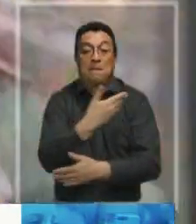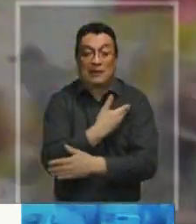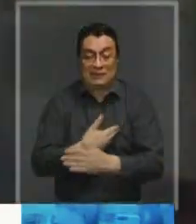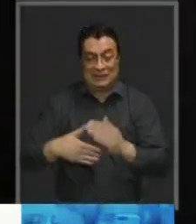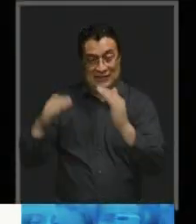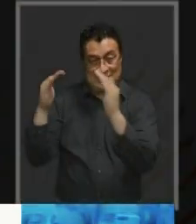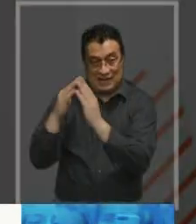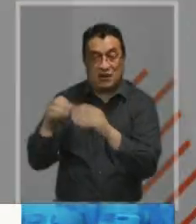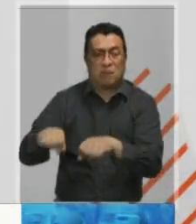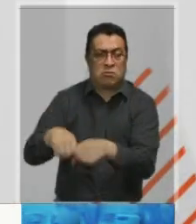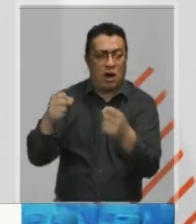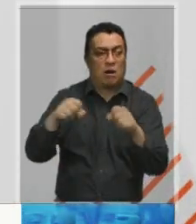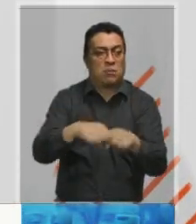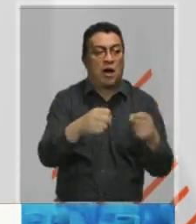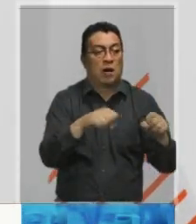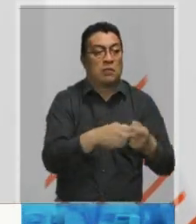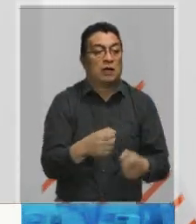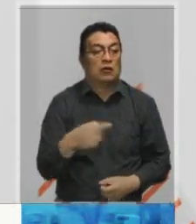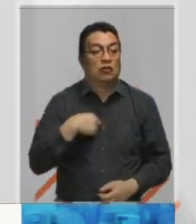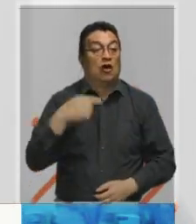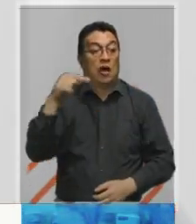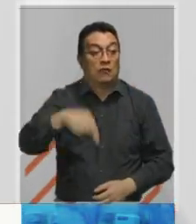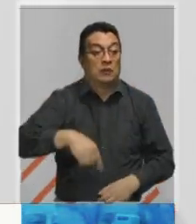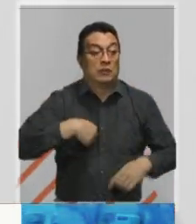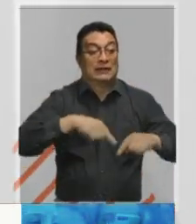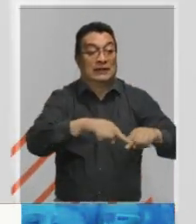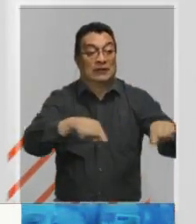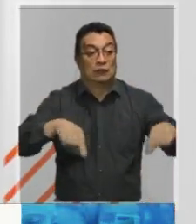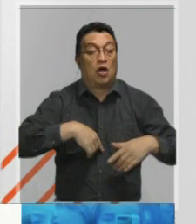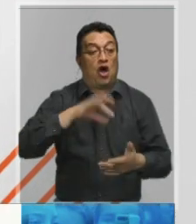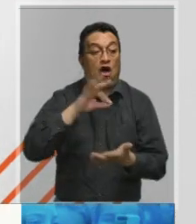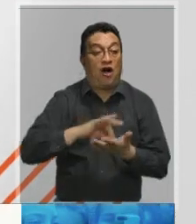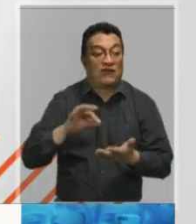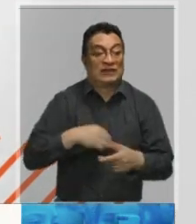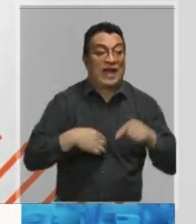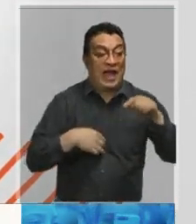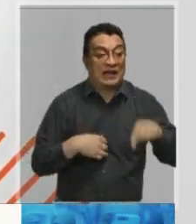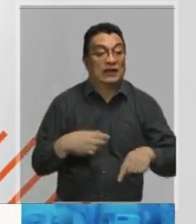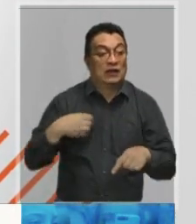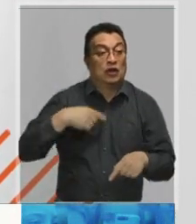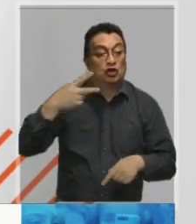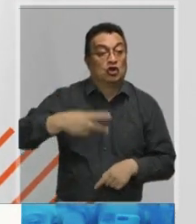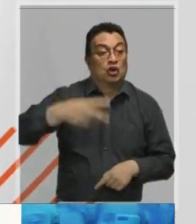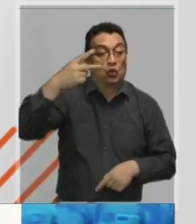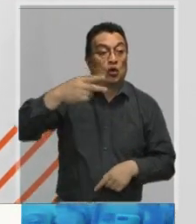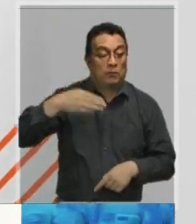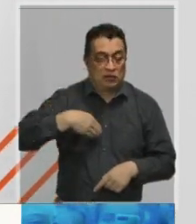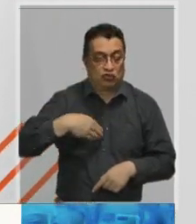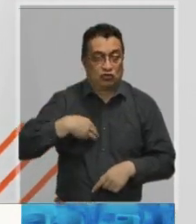Presidencial. Estoy llegando aquí en mi sala, gente. Aquí, en el segundo andar del Palacio Planalto.